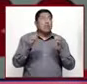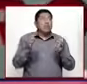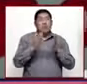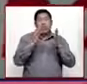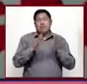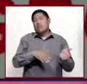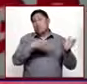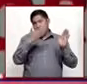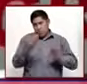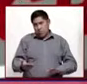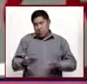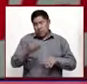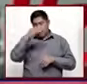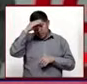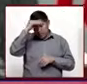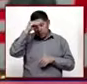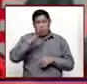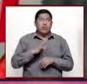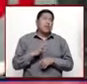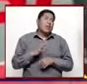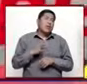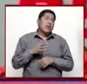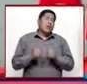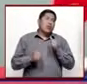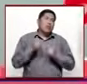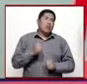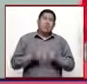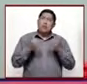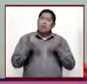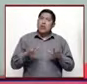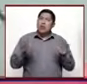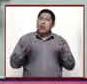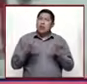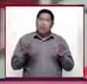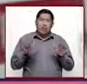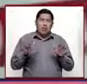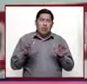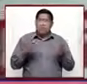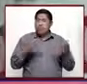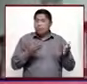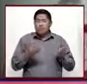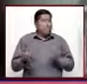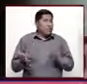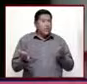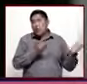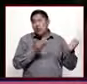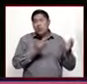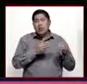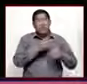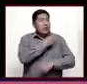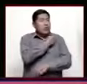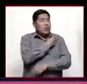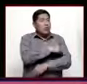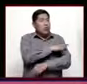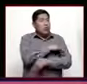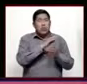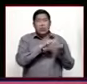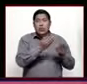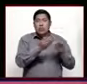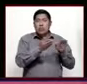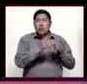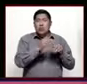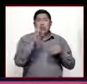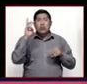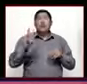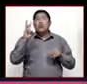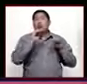con la pérdida de la vida de este señor, el cual ha sido ya llevado a la morgue de Guarnes. ¿Qué han indicado los trabajadores o las personas